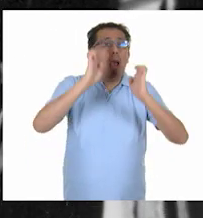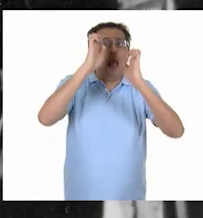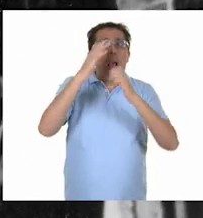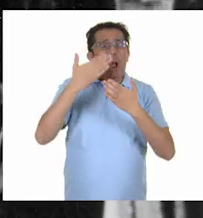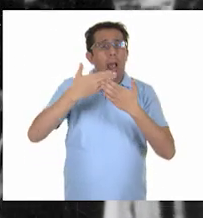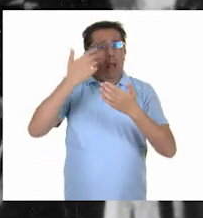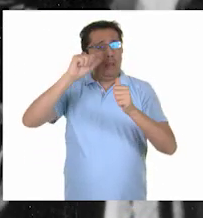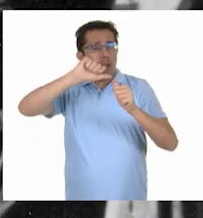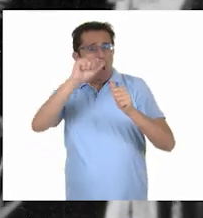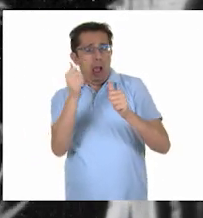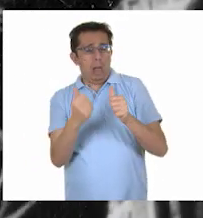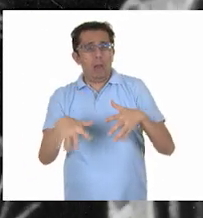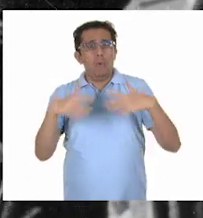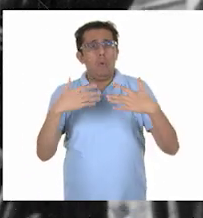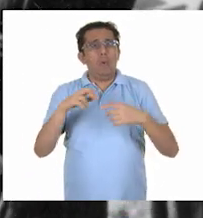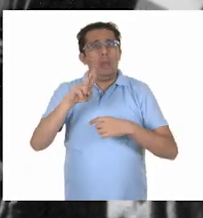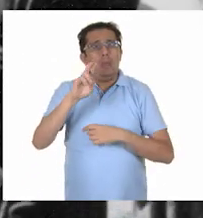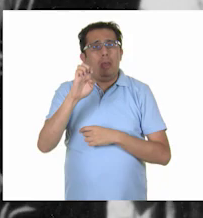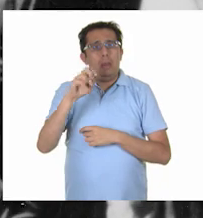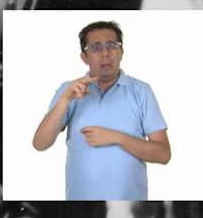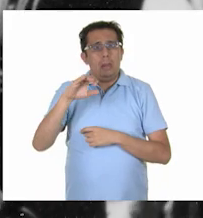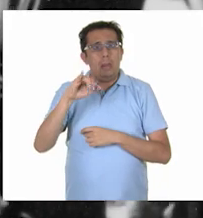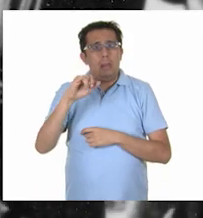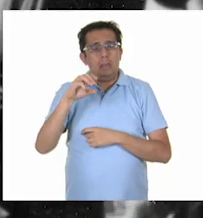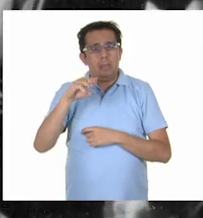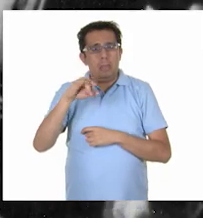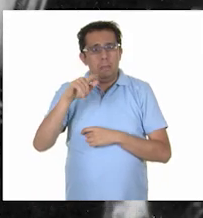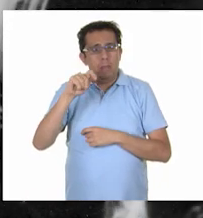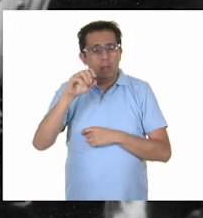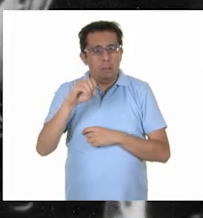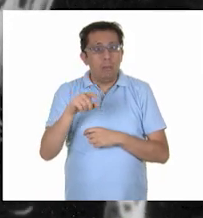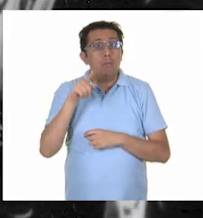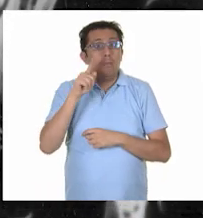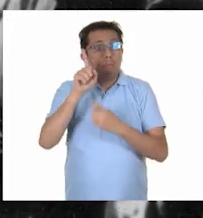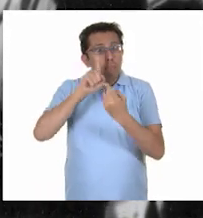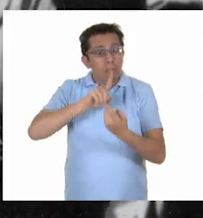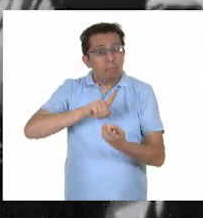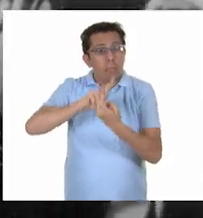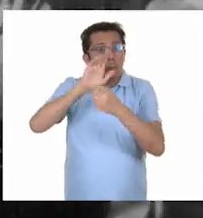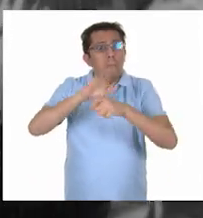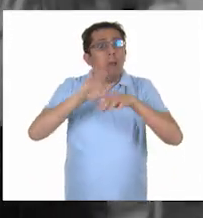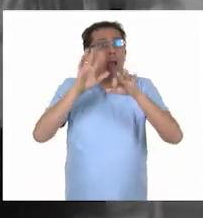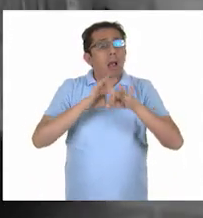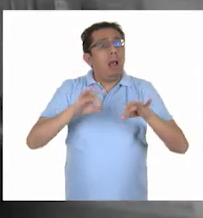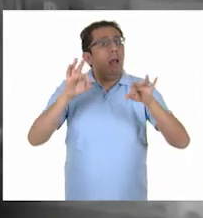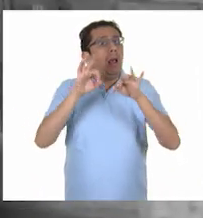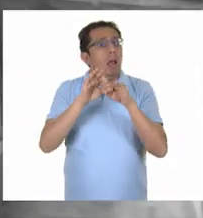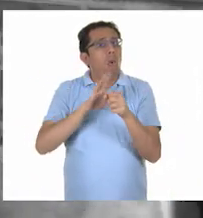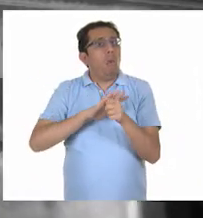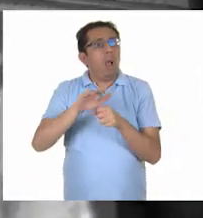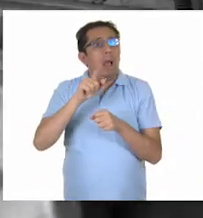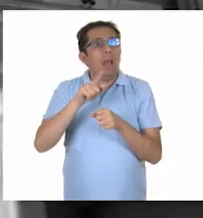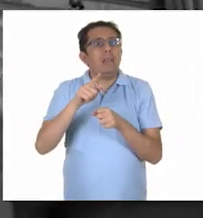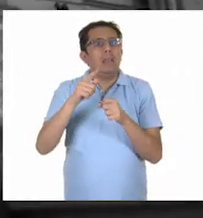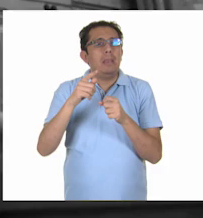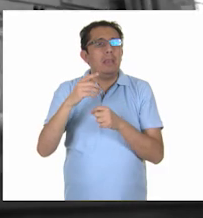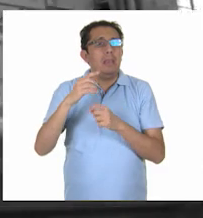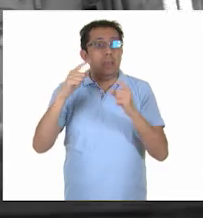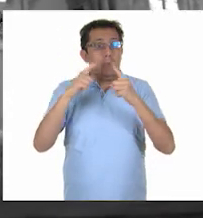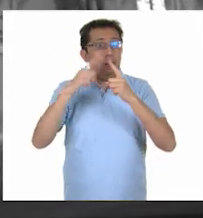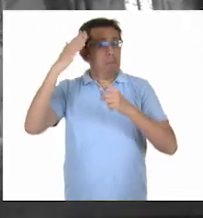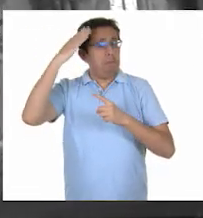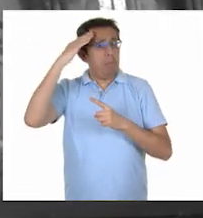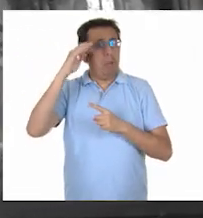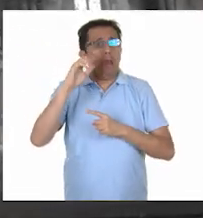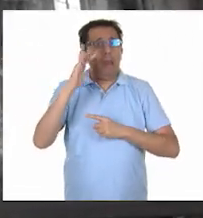del renacentismo. Su encuentro más representativo fue en la Basílica de San Francisco de Asís, con los frescos